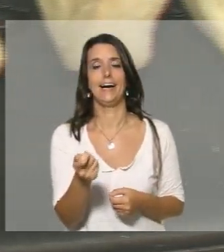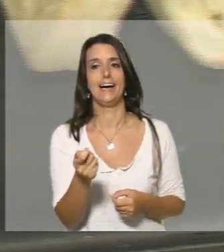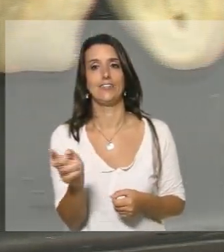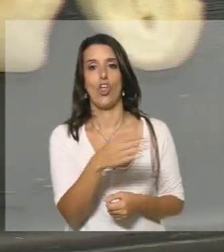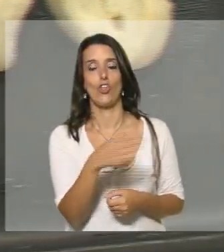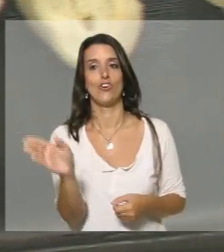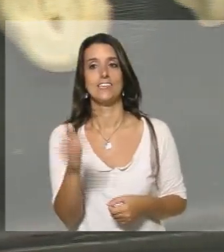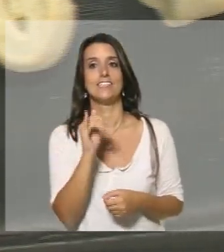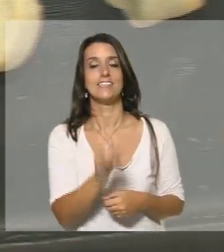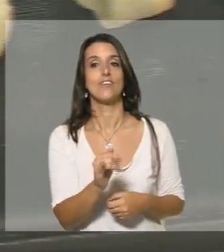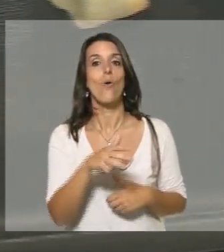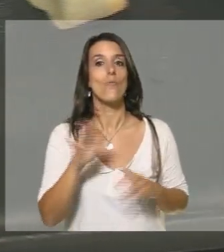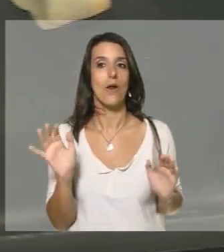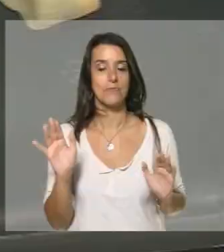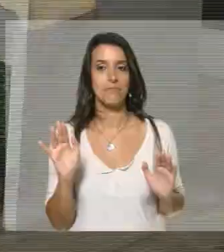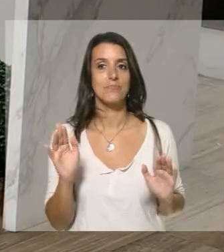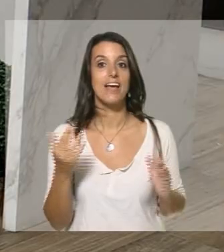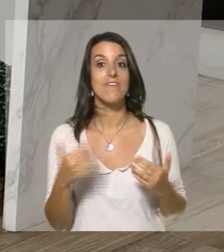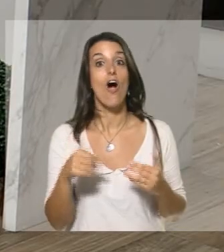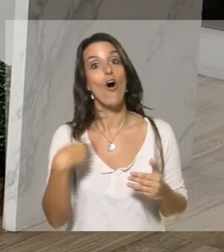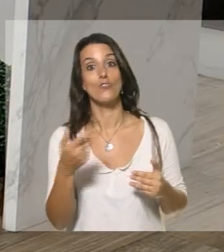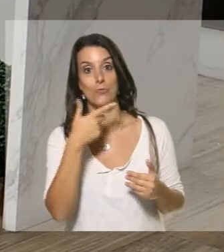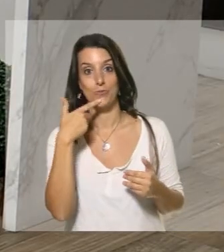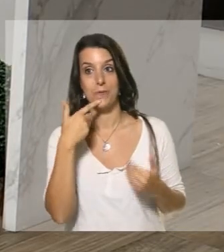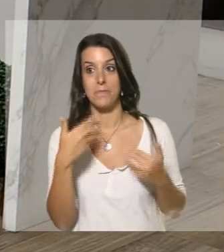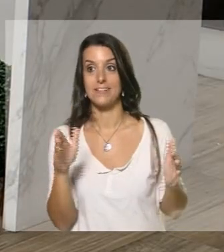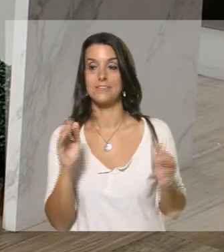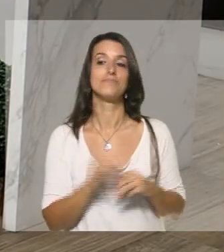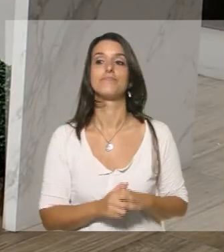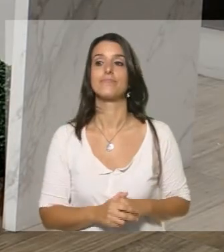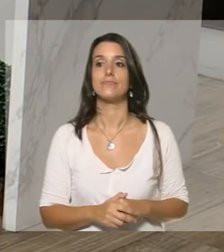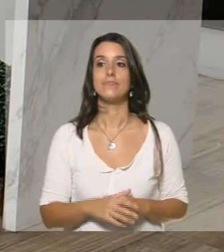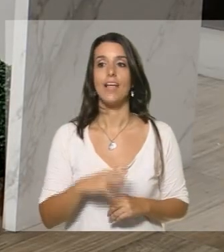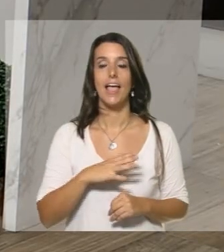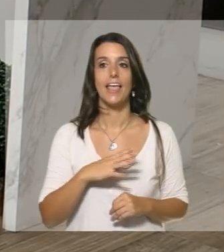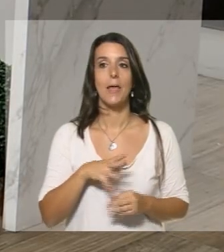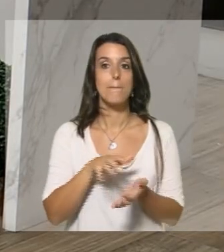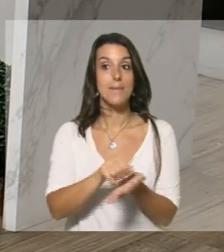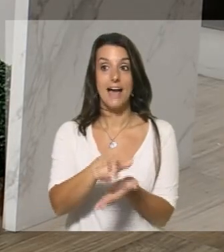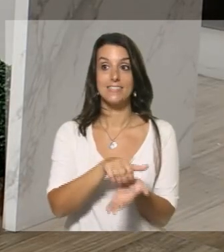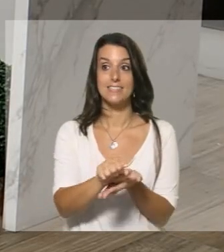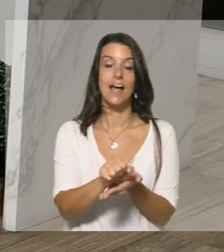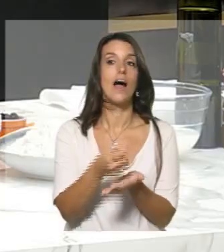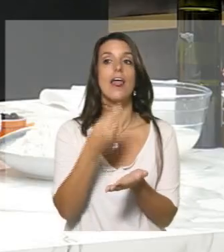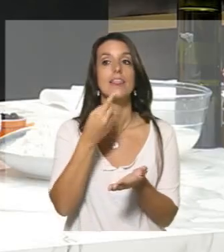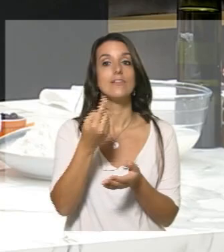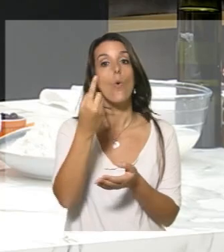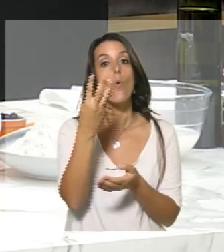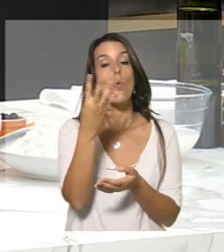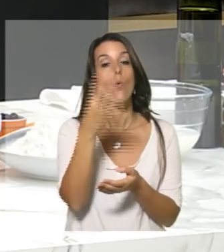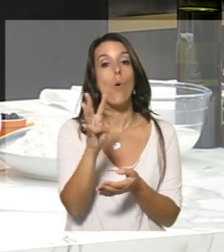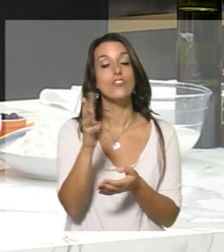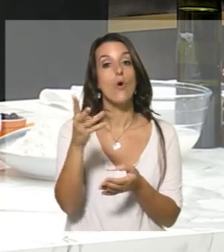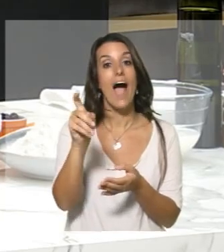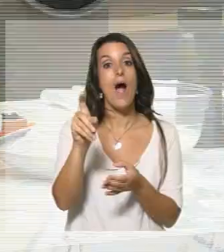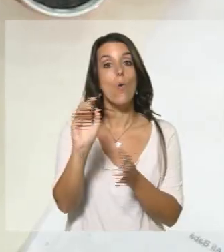todo. Olvídalo. Bueno. Vamos con los Alibaba. Vamos con los Alibaba. Tenemos la masa que dice disolver en 1/4 taza de agua tibia